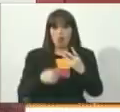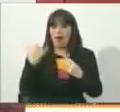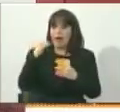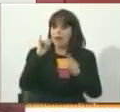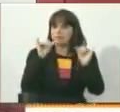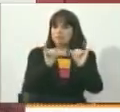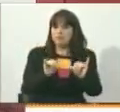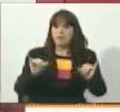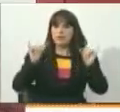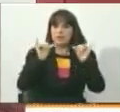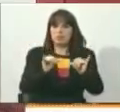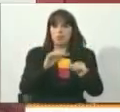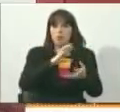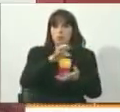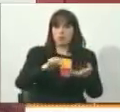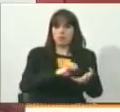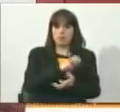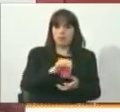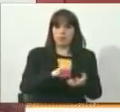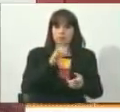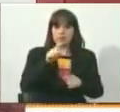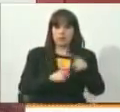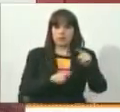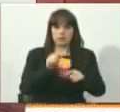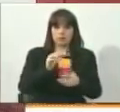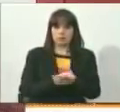Tenga la duda, y para el sur es igual,